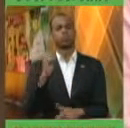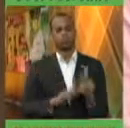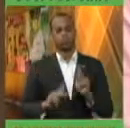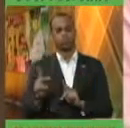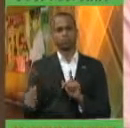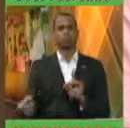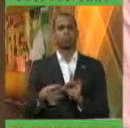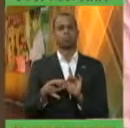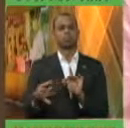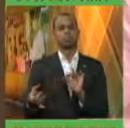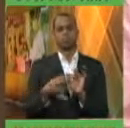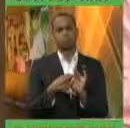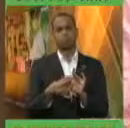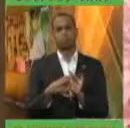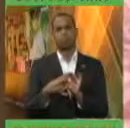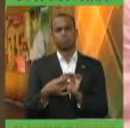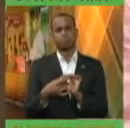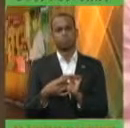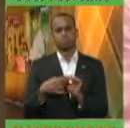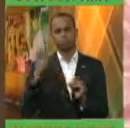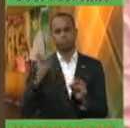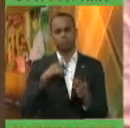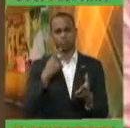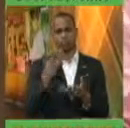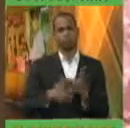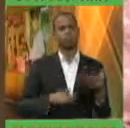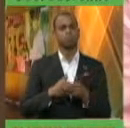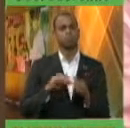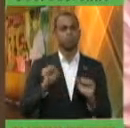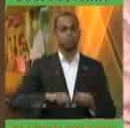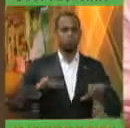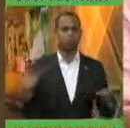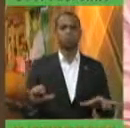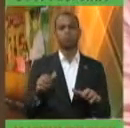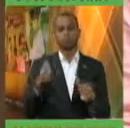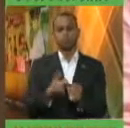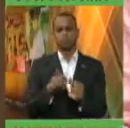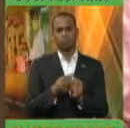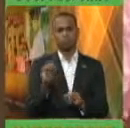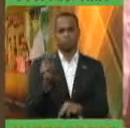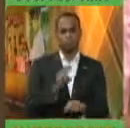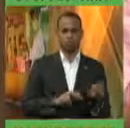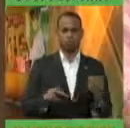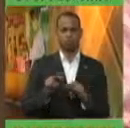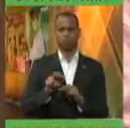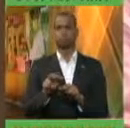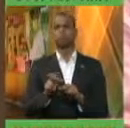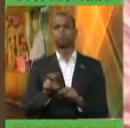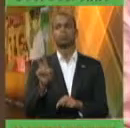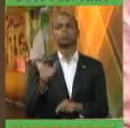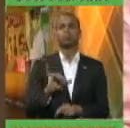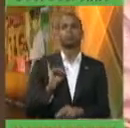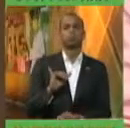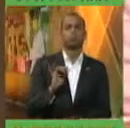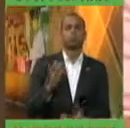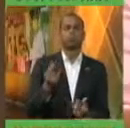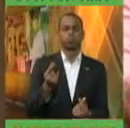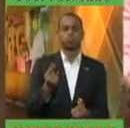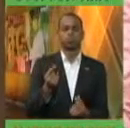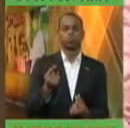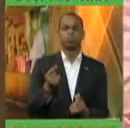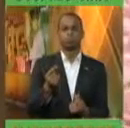alían a nosotros para llevar a cabo este proceso y que cada quien se convierta como vigilante como doliente de